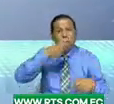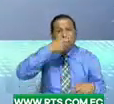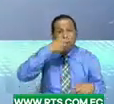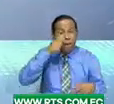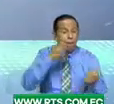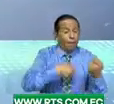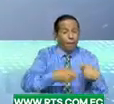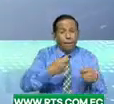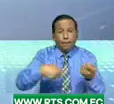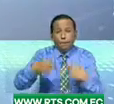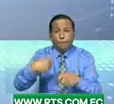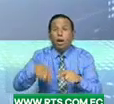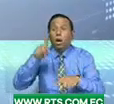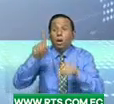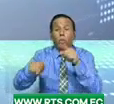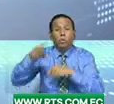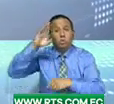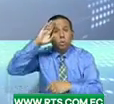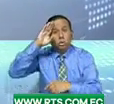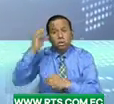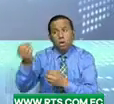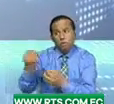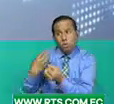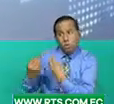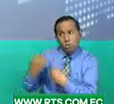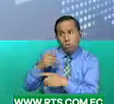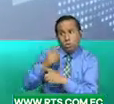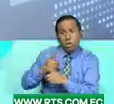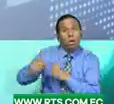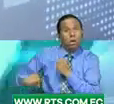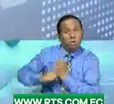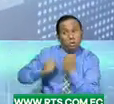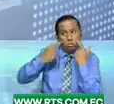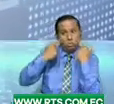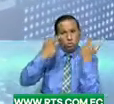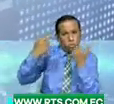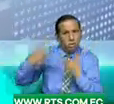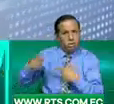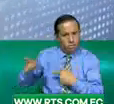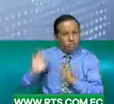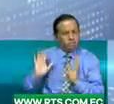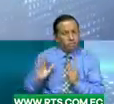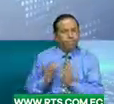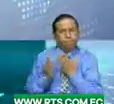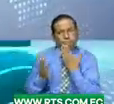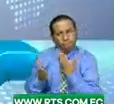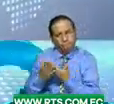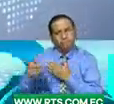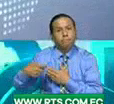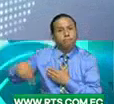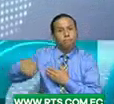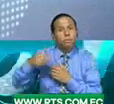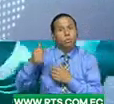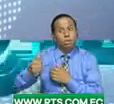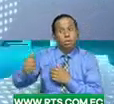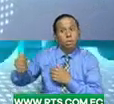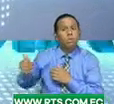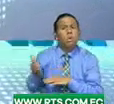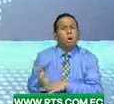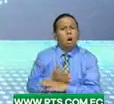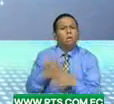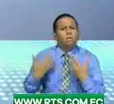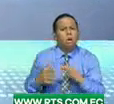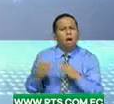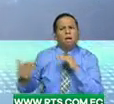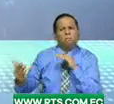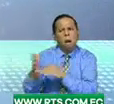indicado también aquí algunos policías que nos están brindando colaboración con el resguardo respectivo. Incluso ellos han sido víctimas de